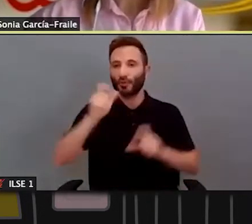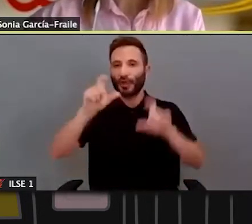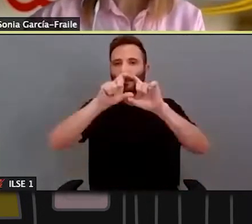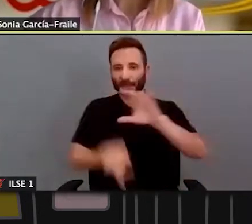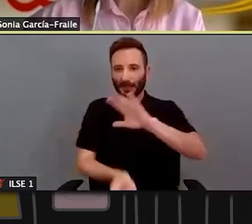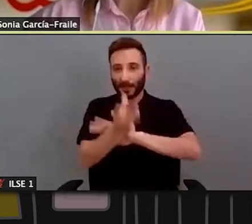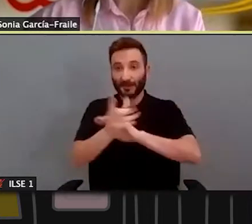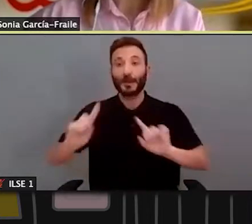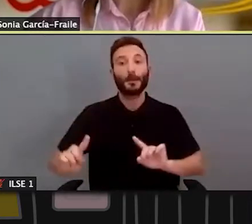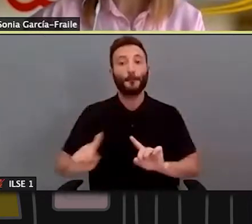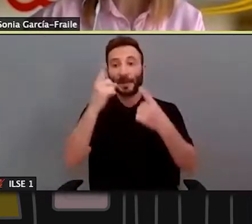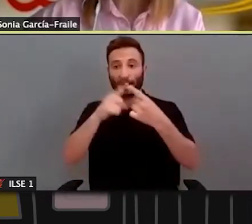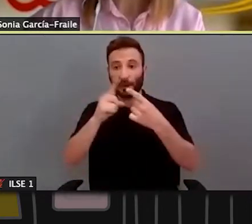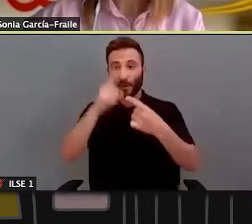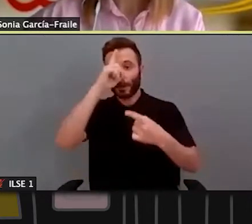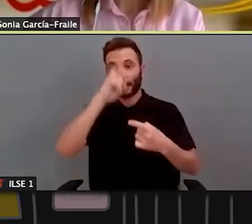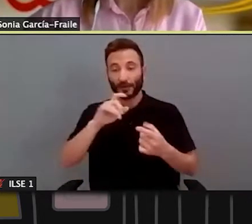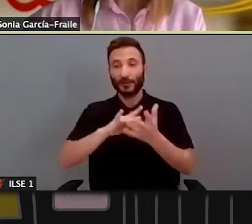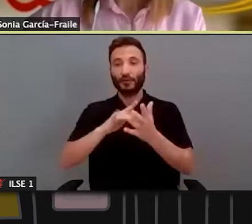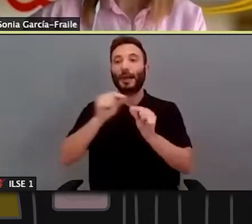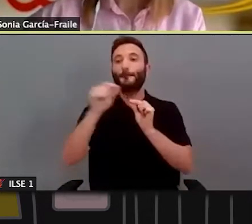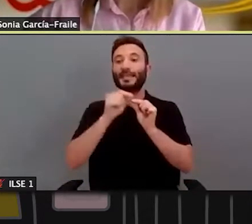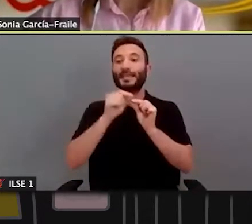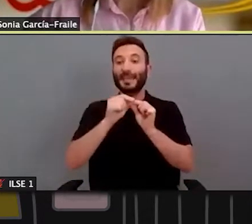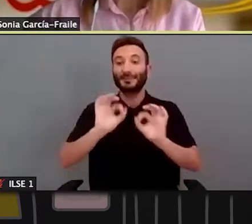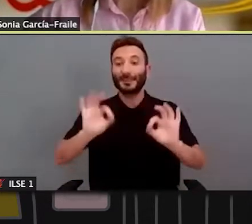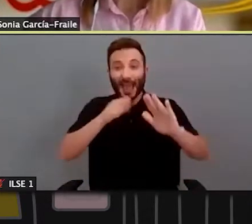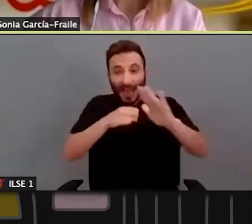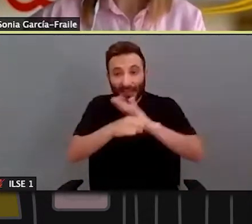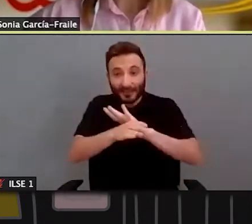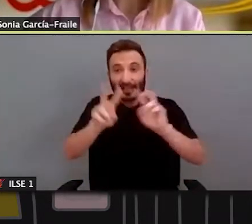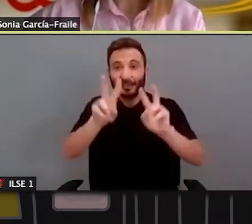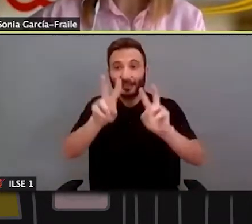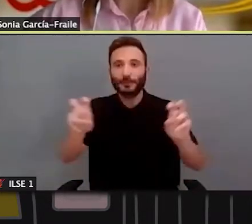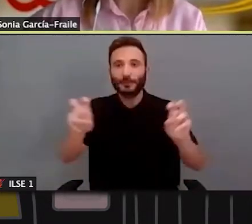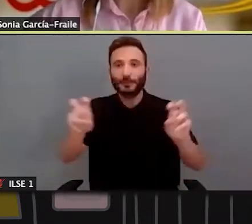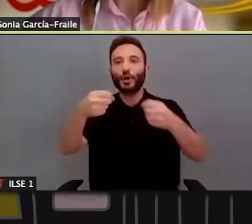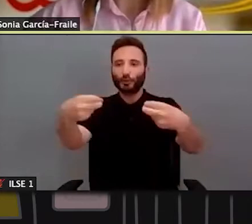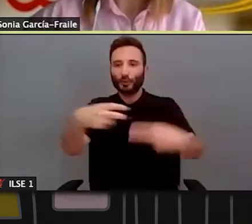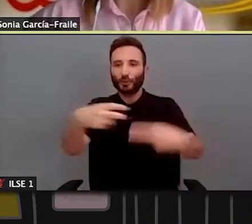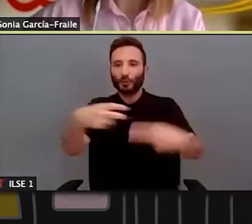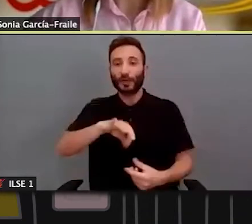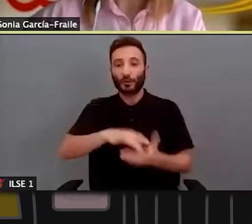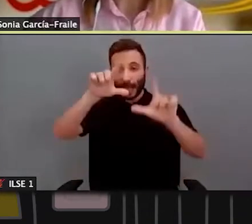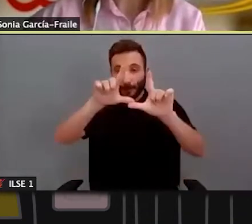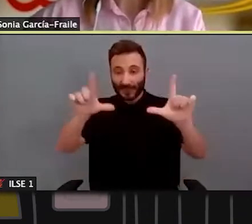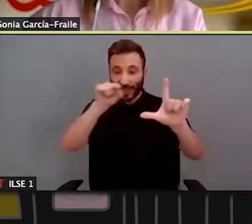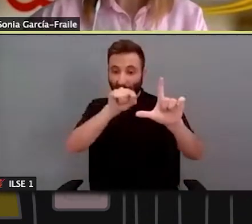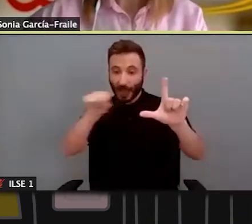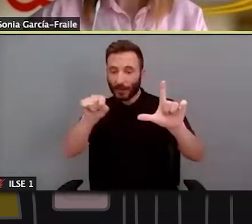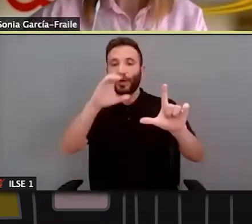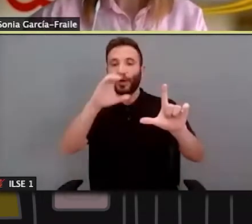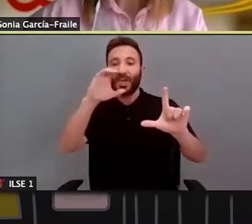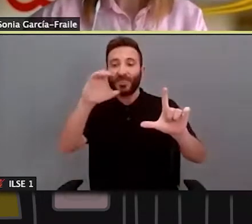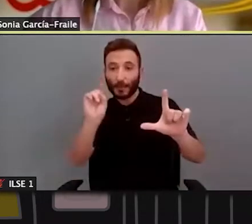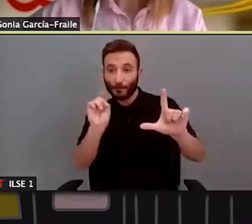lugar, recordaros las medidas de accesibilidad del evento. Podéis activar los subtítulos si los necesitáis en un icono que aparece en la parte inferior de la pantalla y